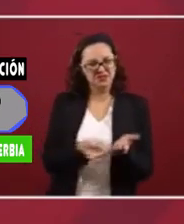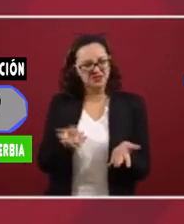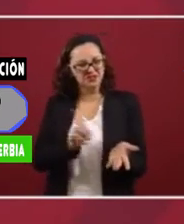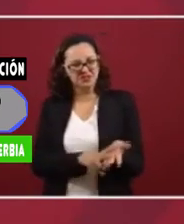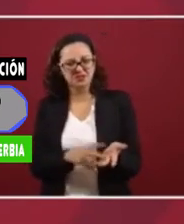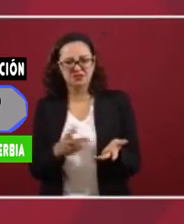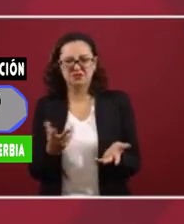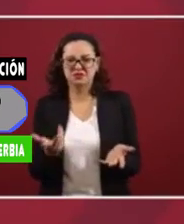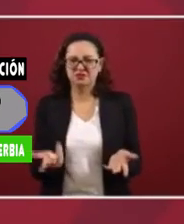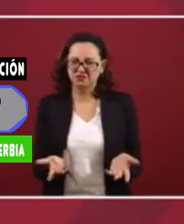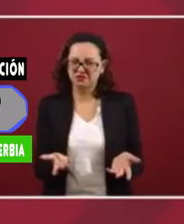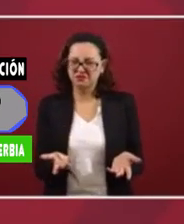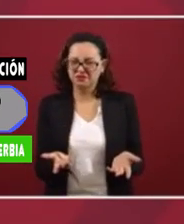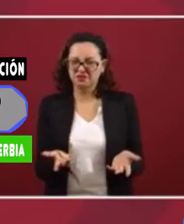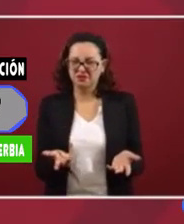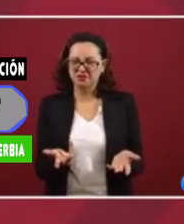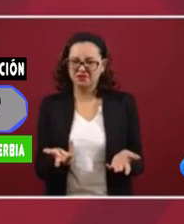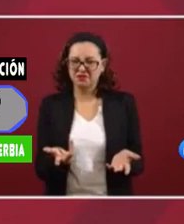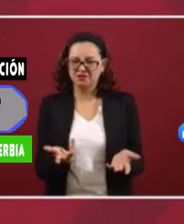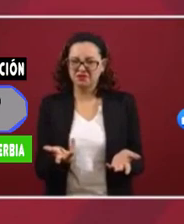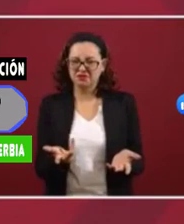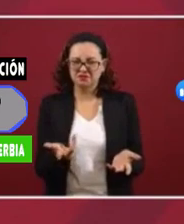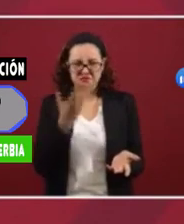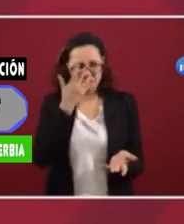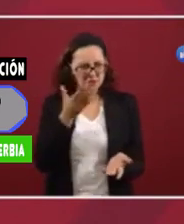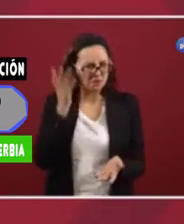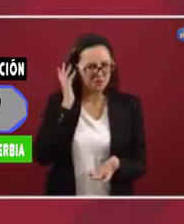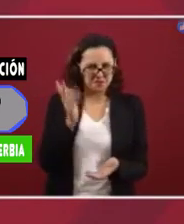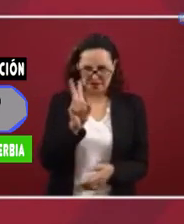con una doble moral